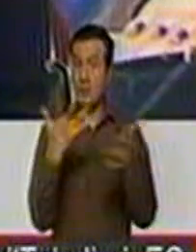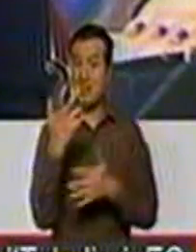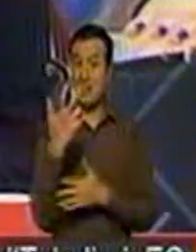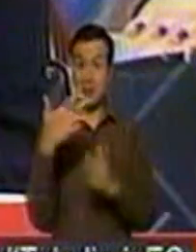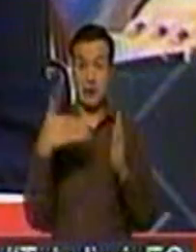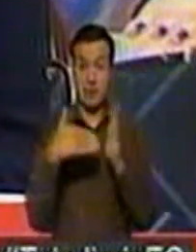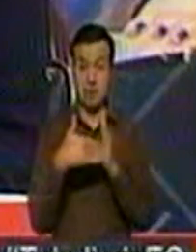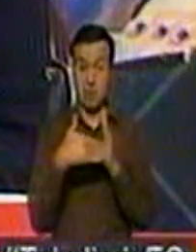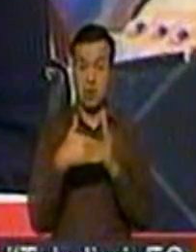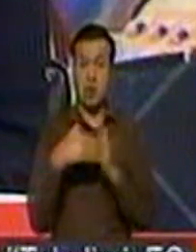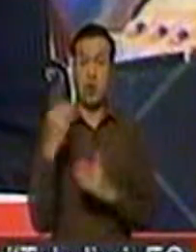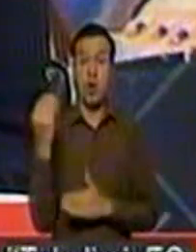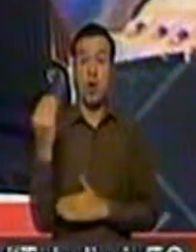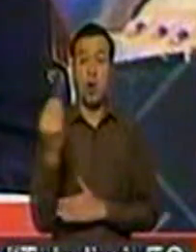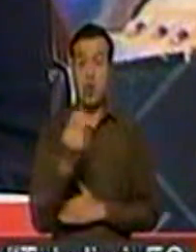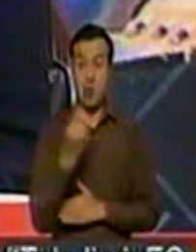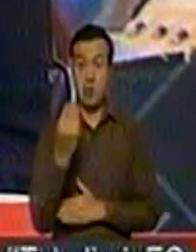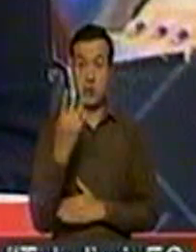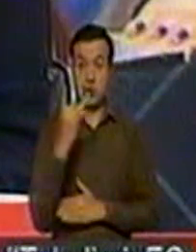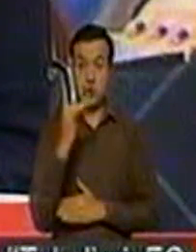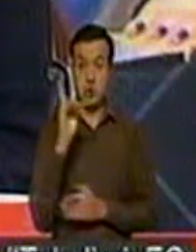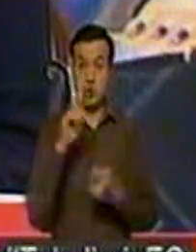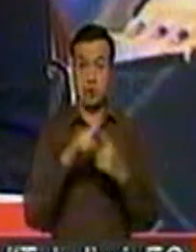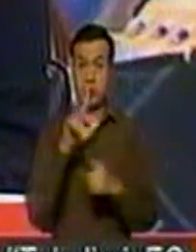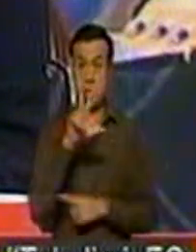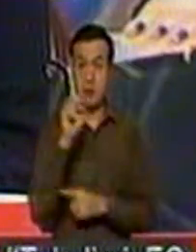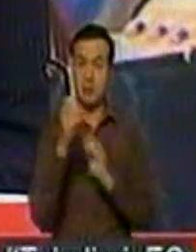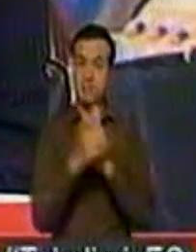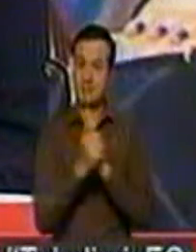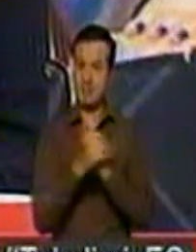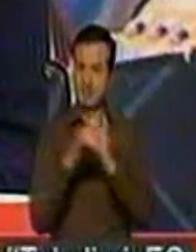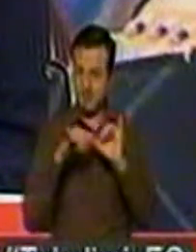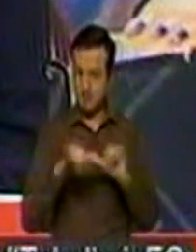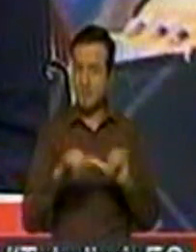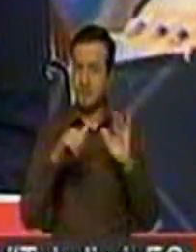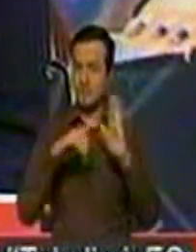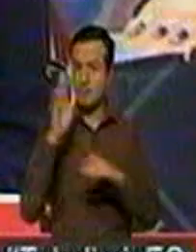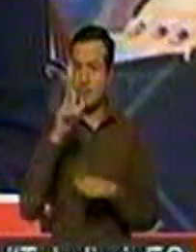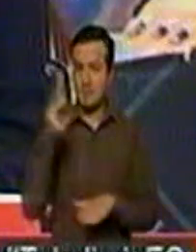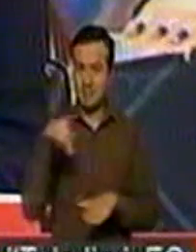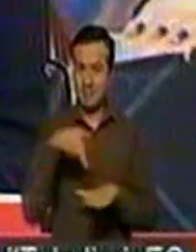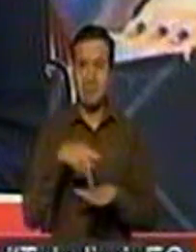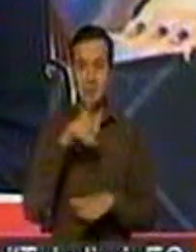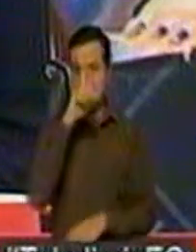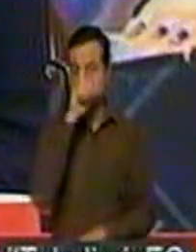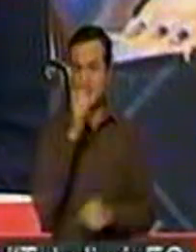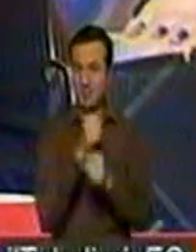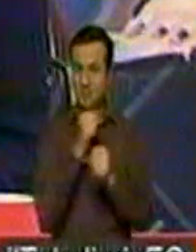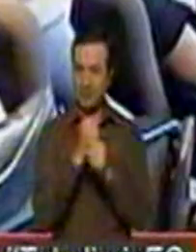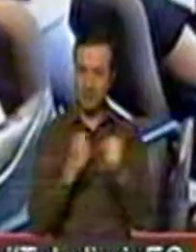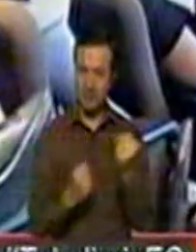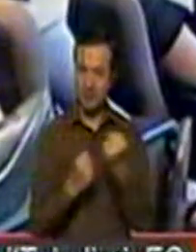jóvenes entre 18 y 30 años reciban capacitación y mejoren competencias profesionales para plazas laborales.